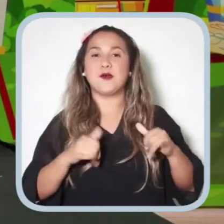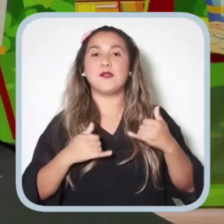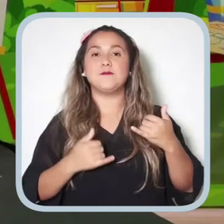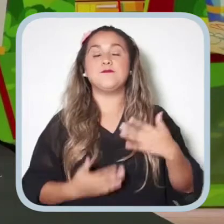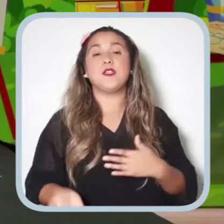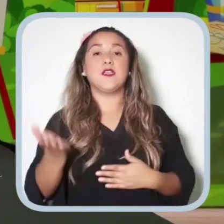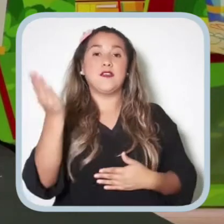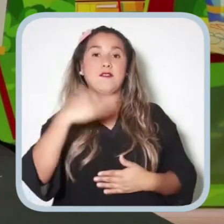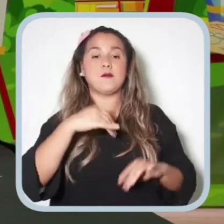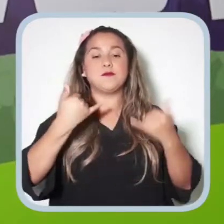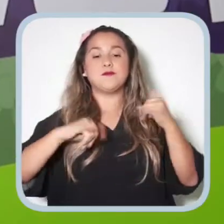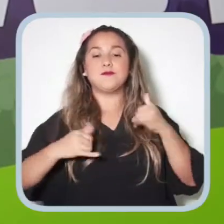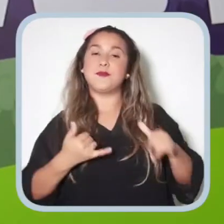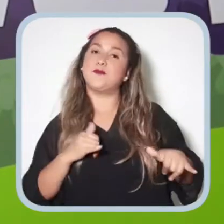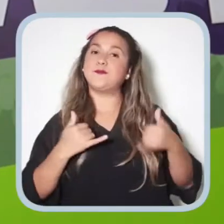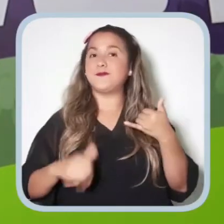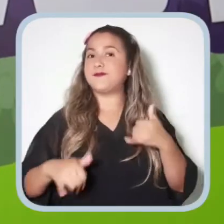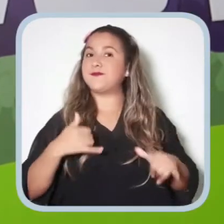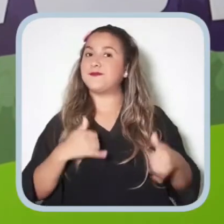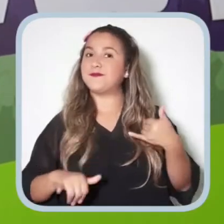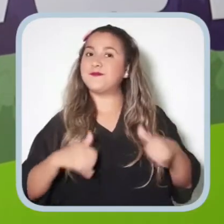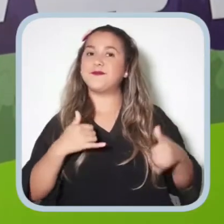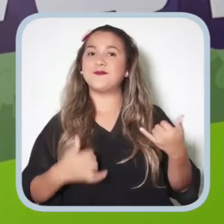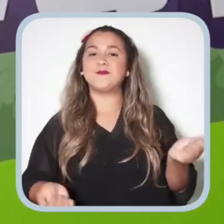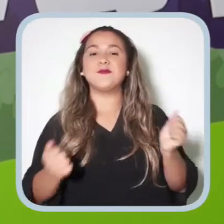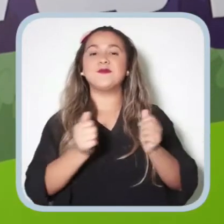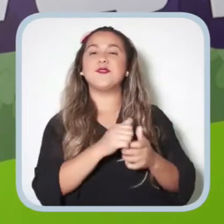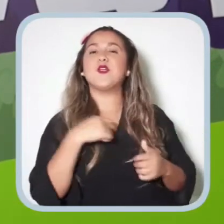juego con nuestras